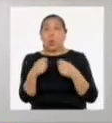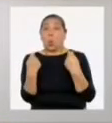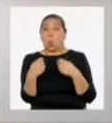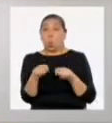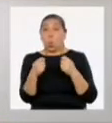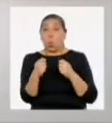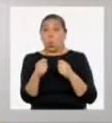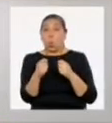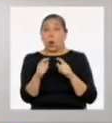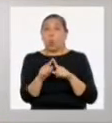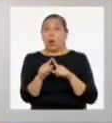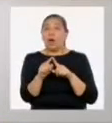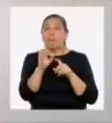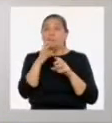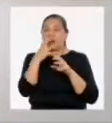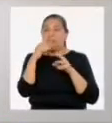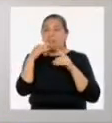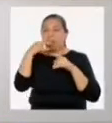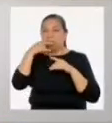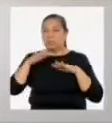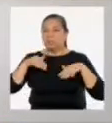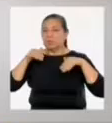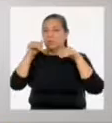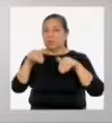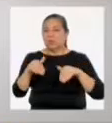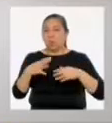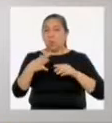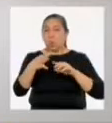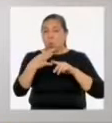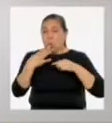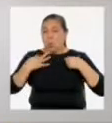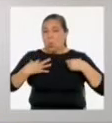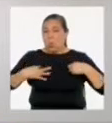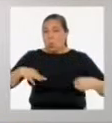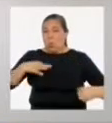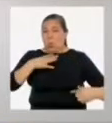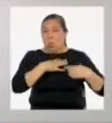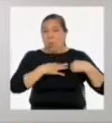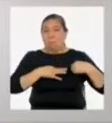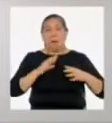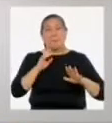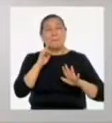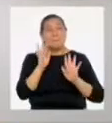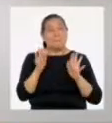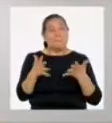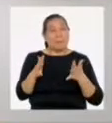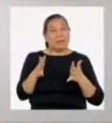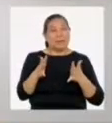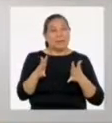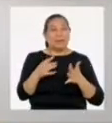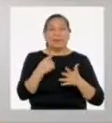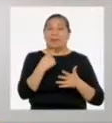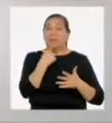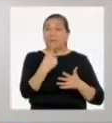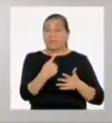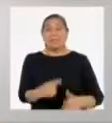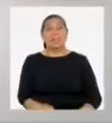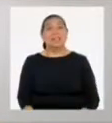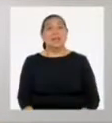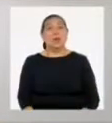textil en forma de felino con aplicaciones de plumas que representa a un personaje